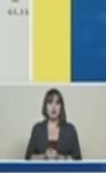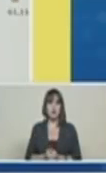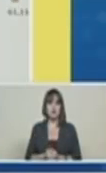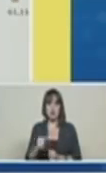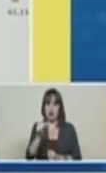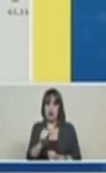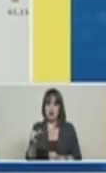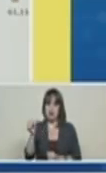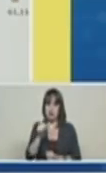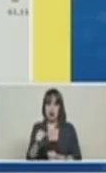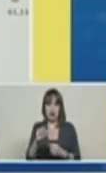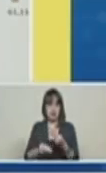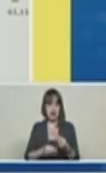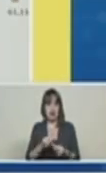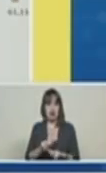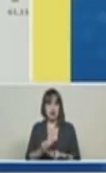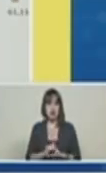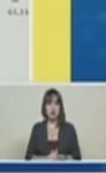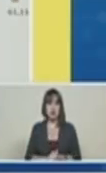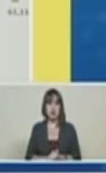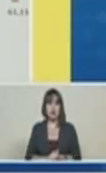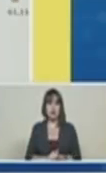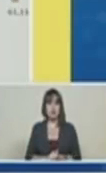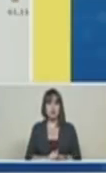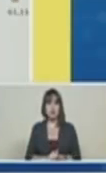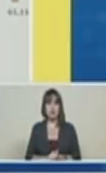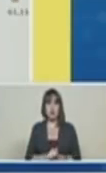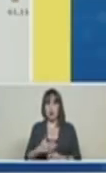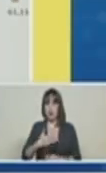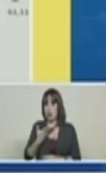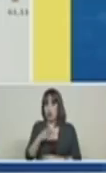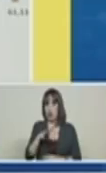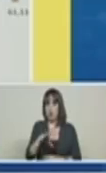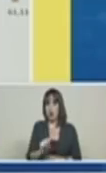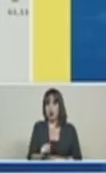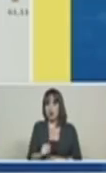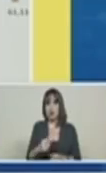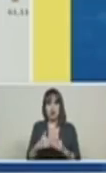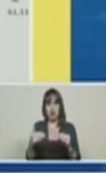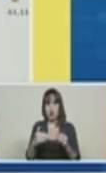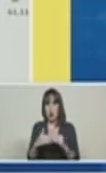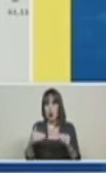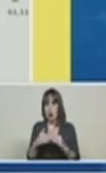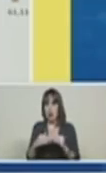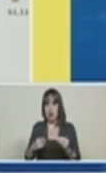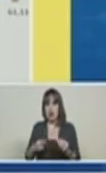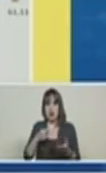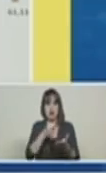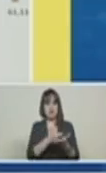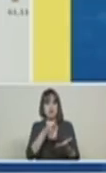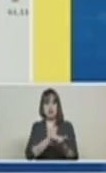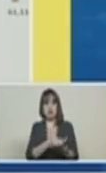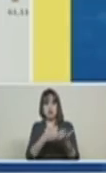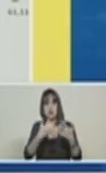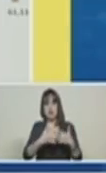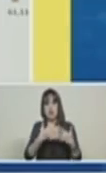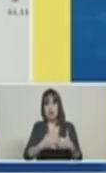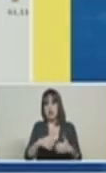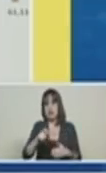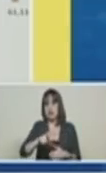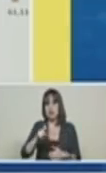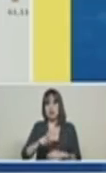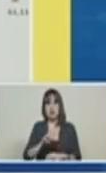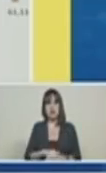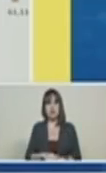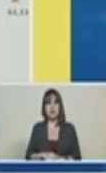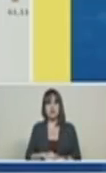3 subastas semanales. Si usted quiere comprar unos dólares para invertir en las necesidades de su empresa, puede ir